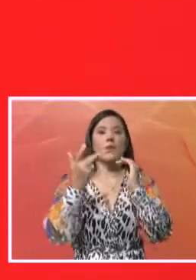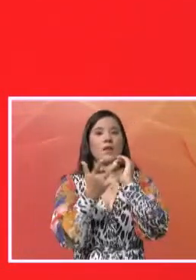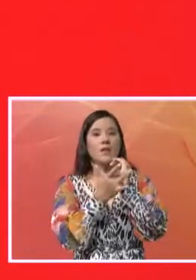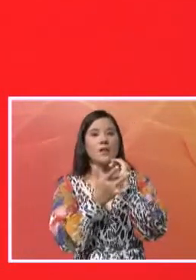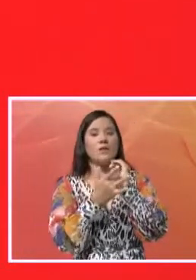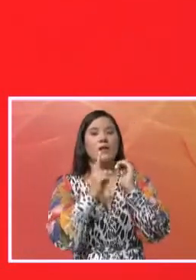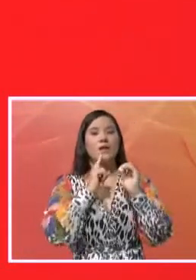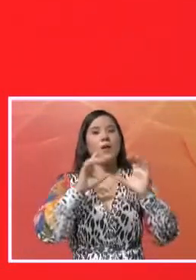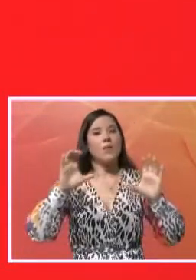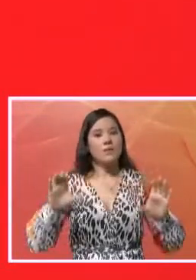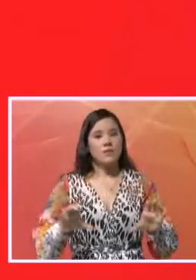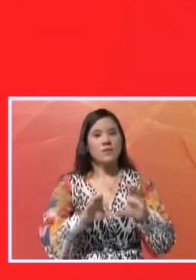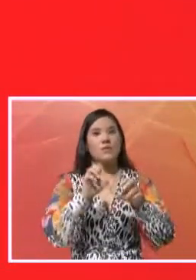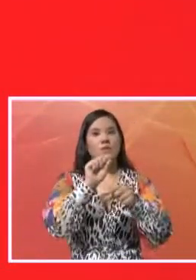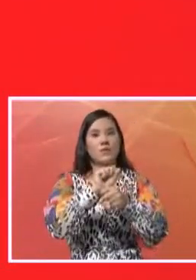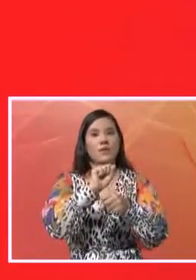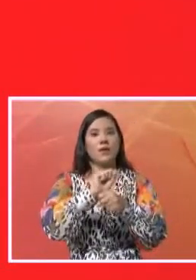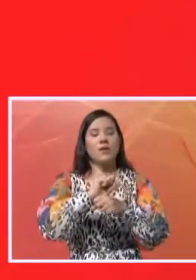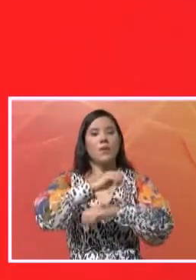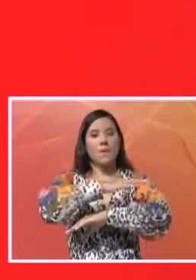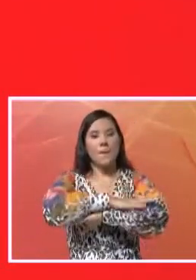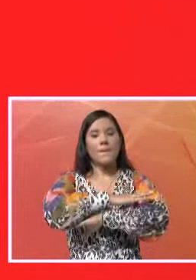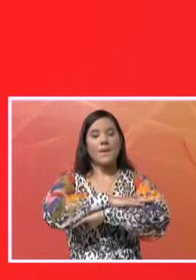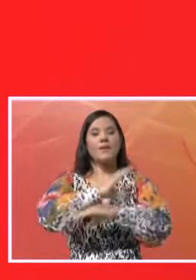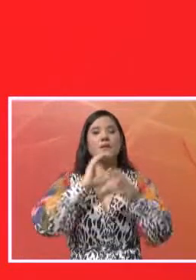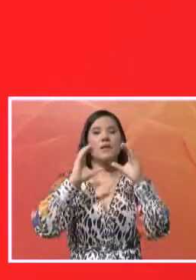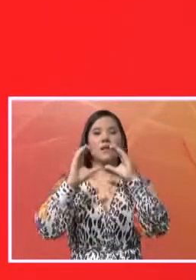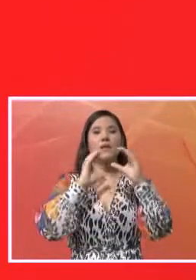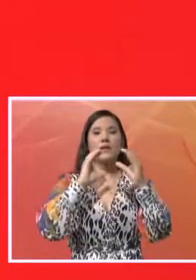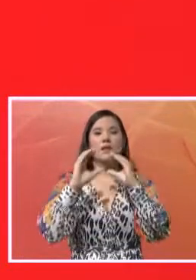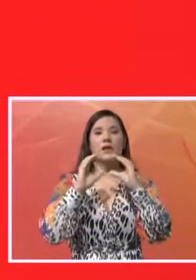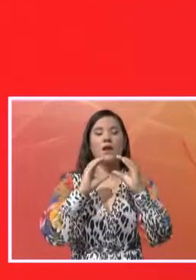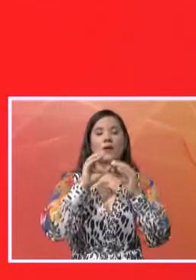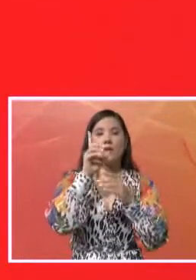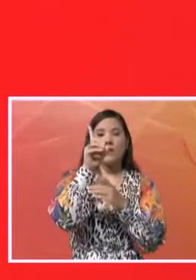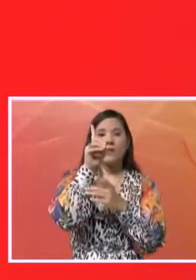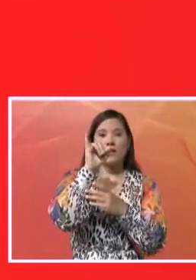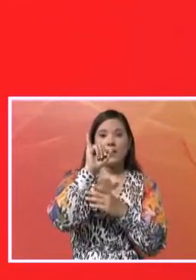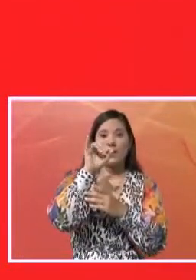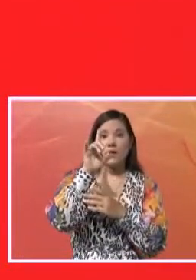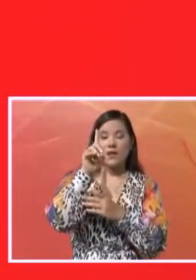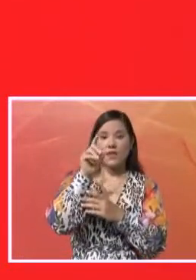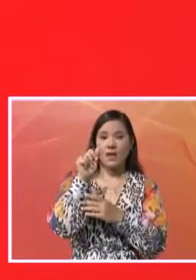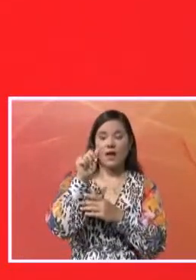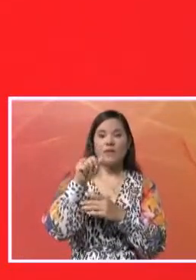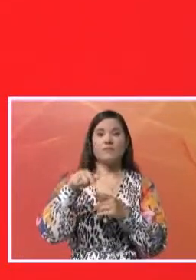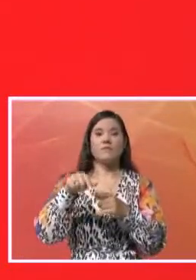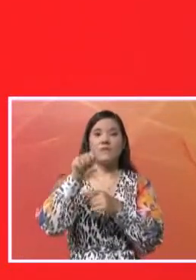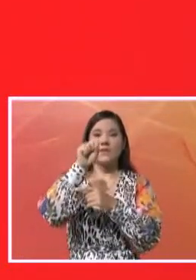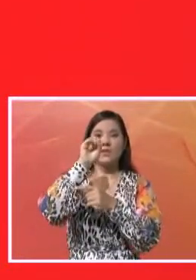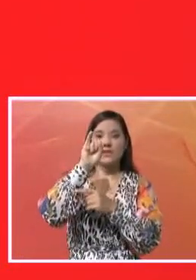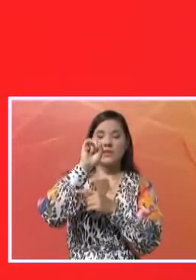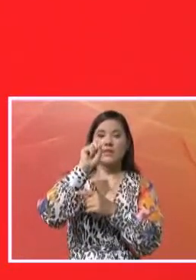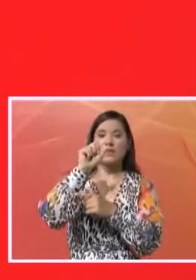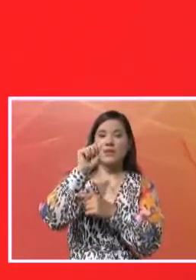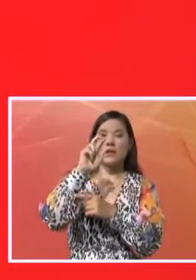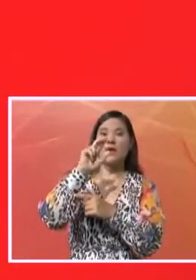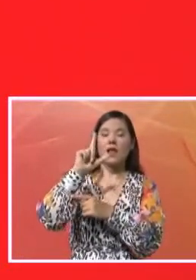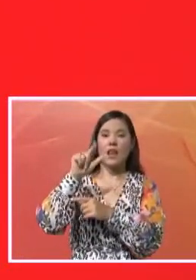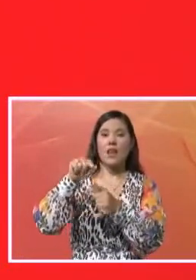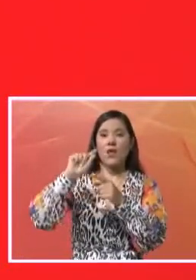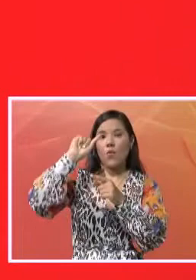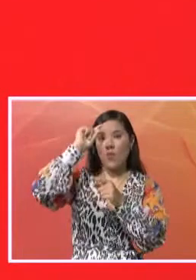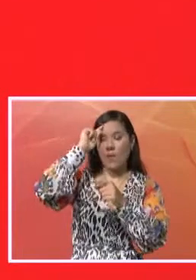estamos haciendo un trabajo en una mesa de diálogo tanto la vida sisalril y la misma mesa de gobierno de los